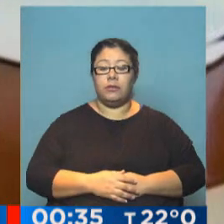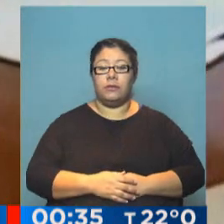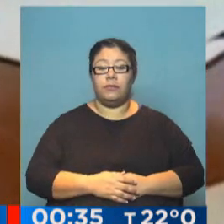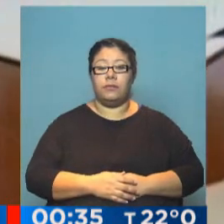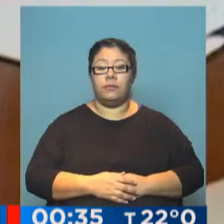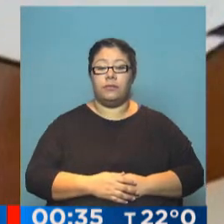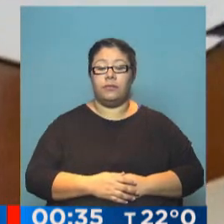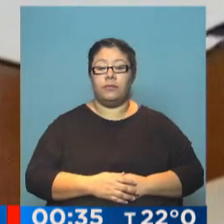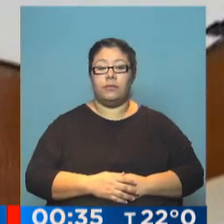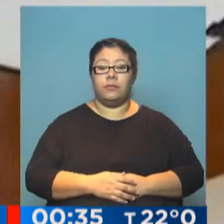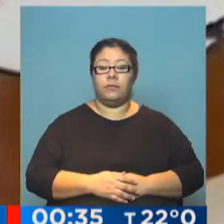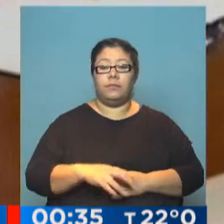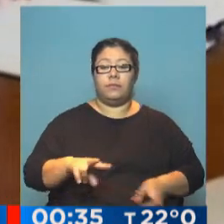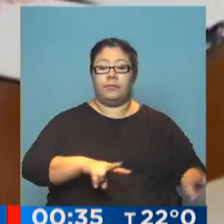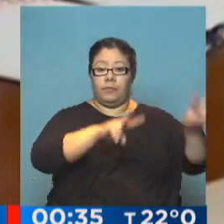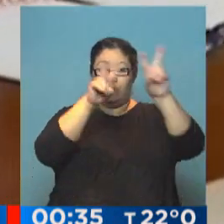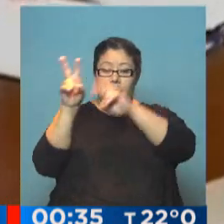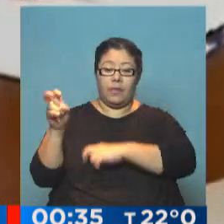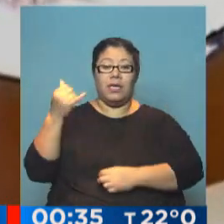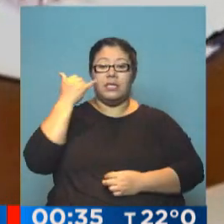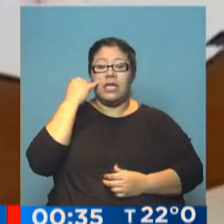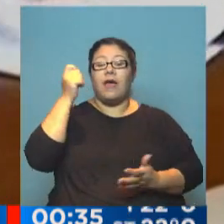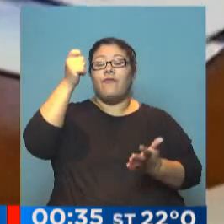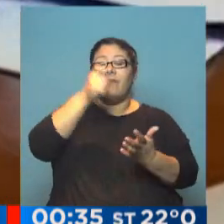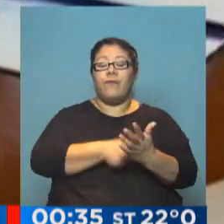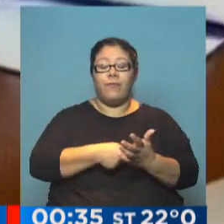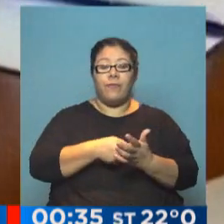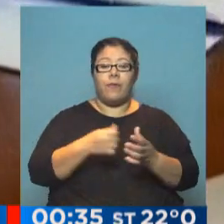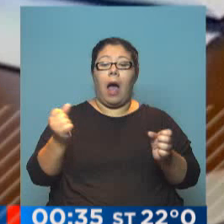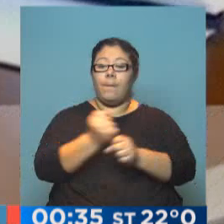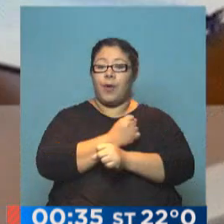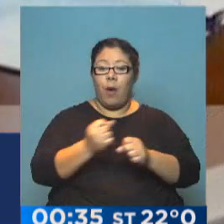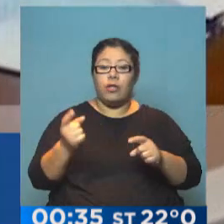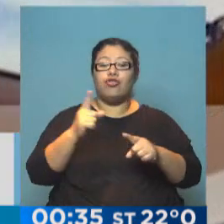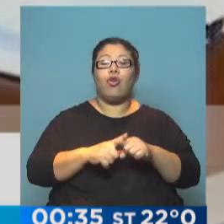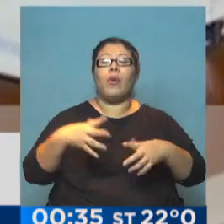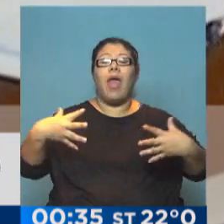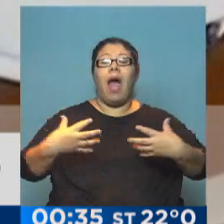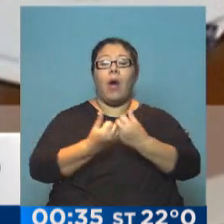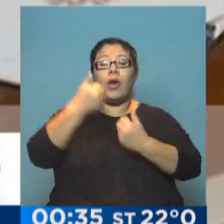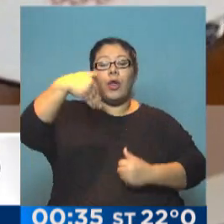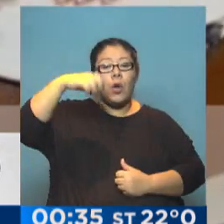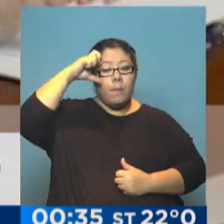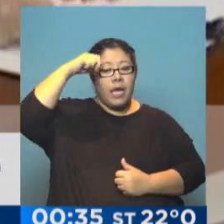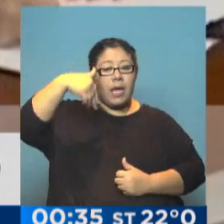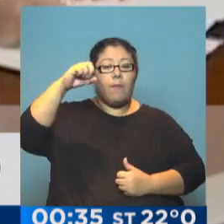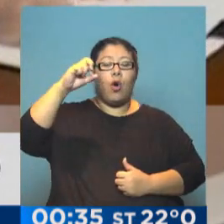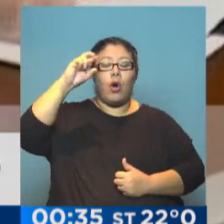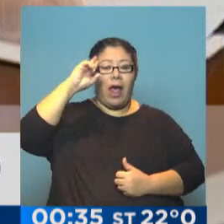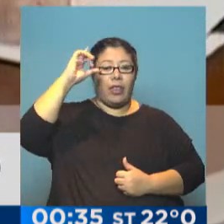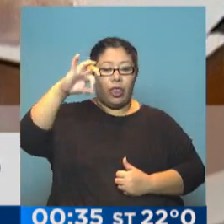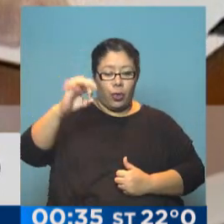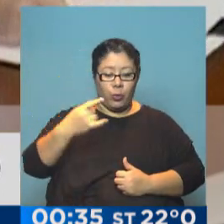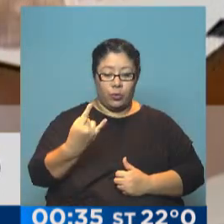sea. Quedó firme la inconstitucionalidad del memorando con Irán. La Cámara Federal de Casación Penal dio